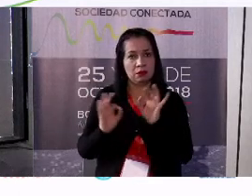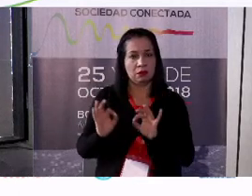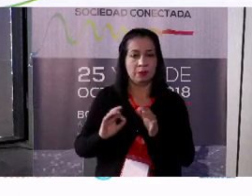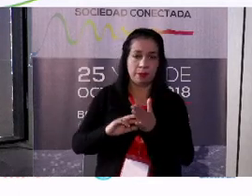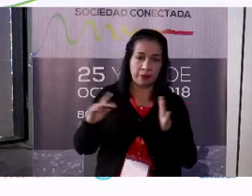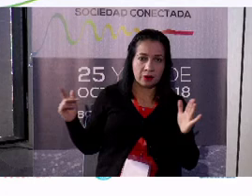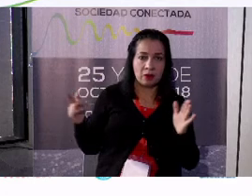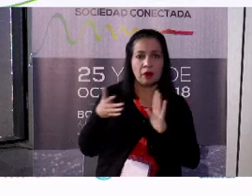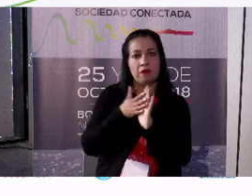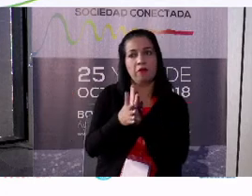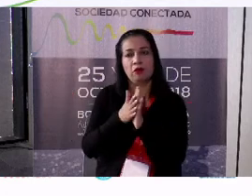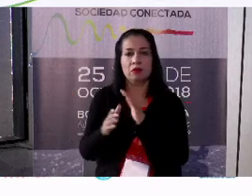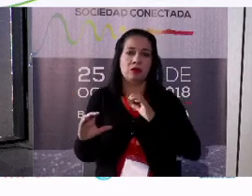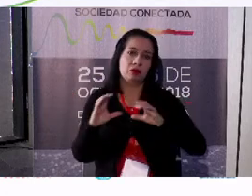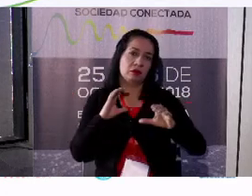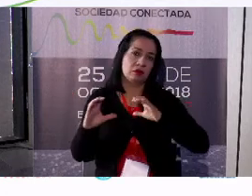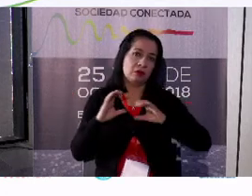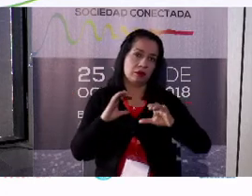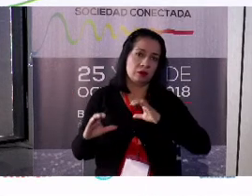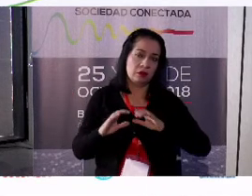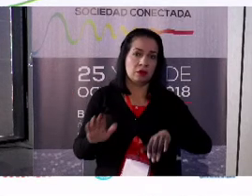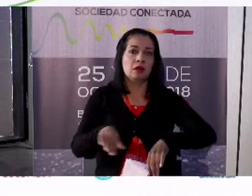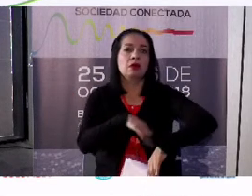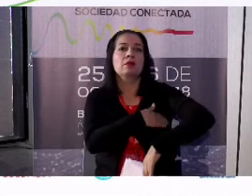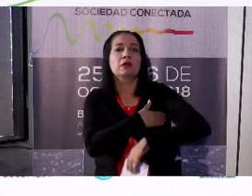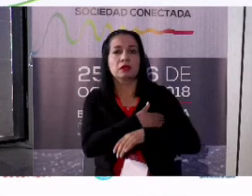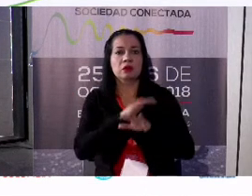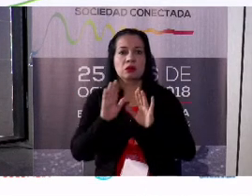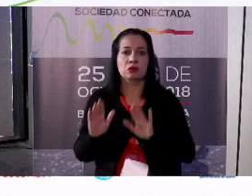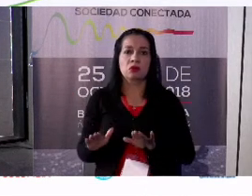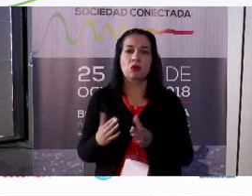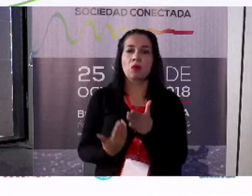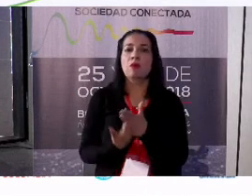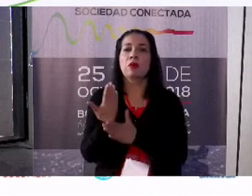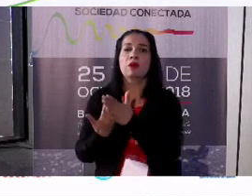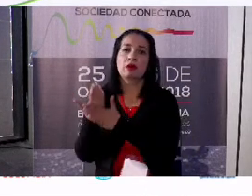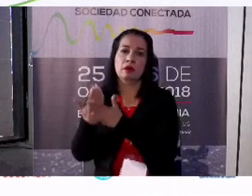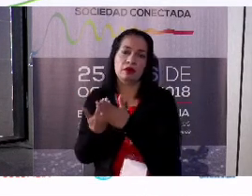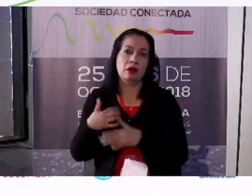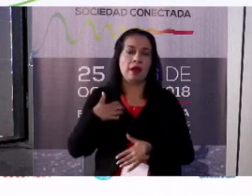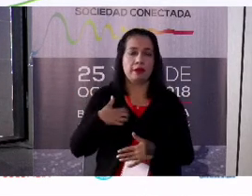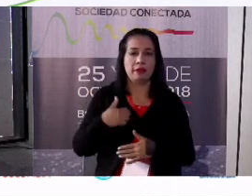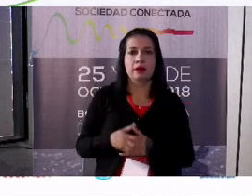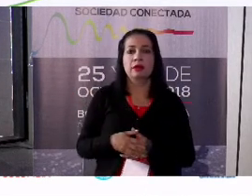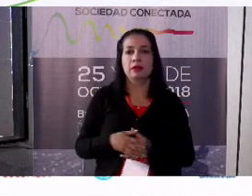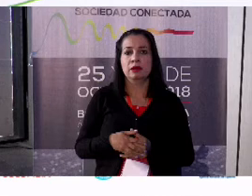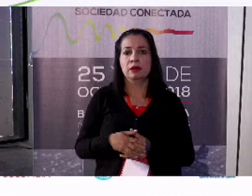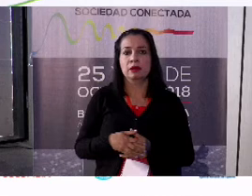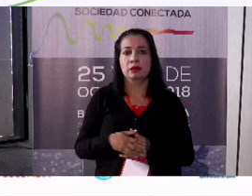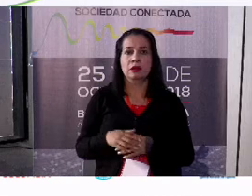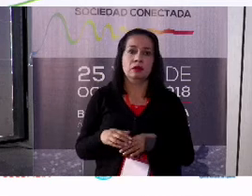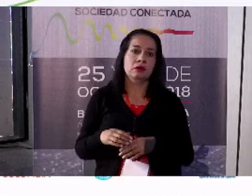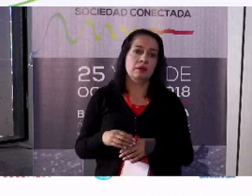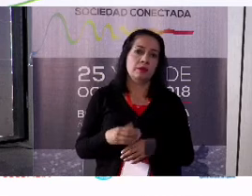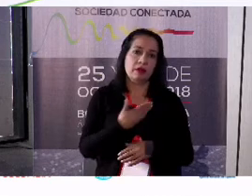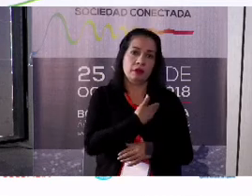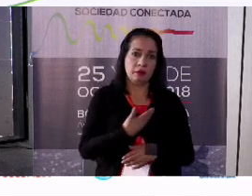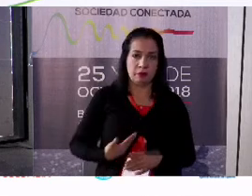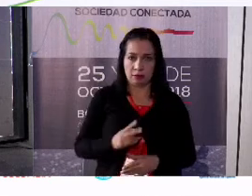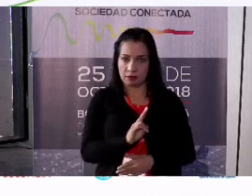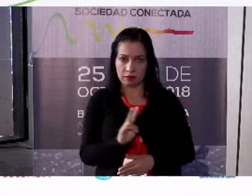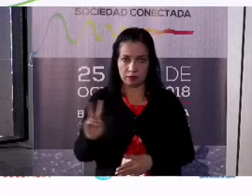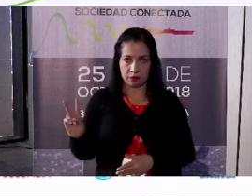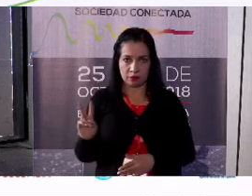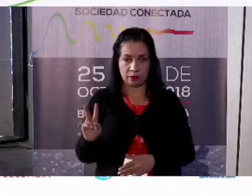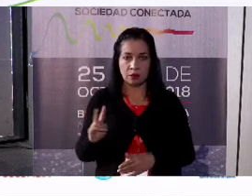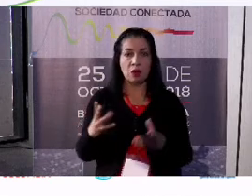información y comunicación Ministerio de modernización de la Argentina es vicepresidente del grupo de